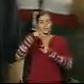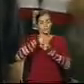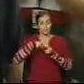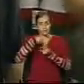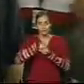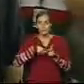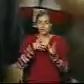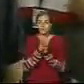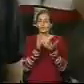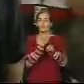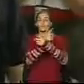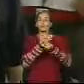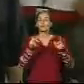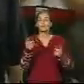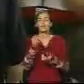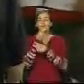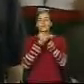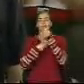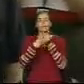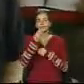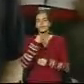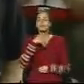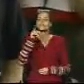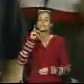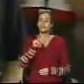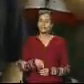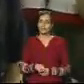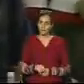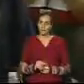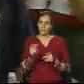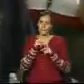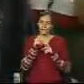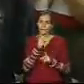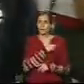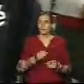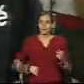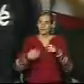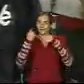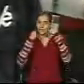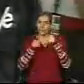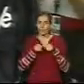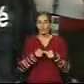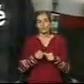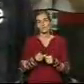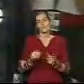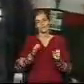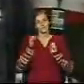por la soberanía alimentaria y también con la palabra del presidente Chávez, seguimos con